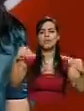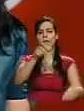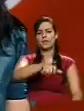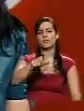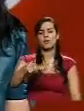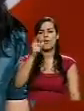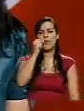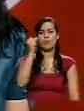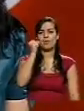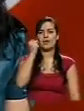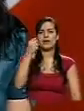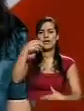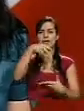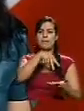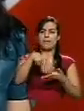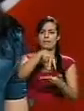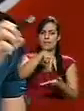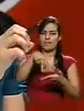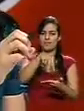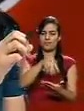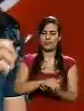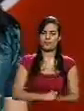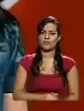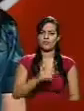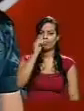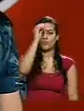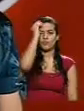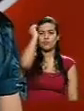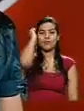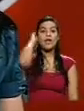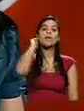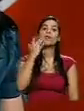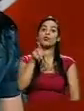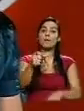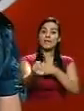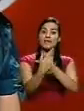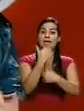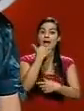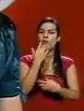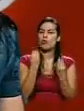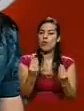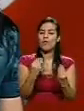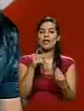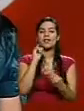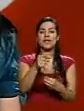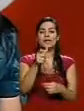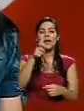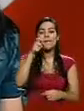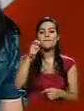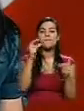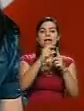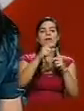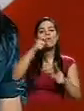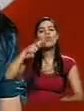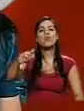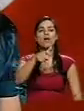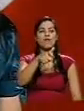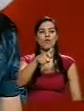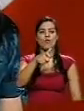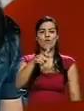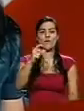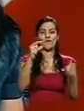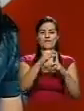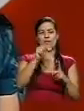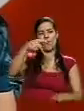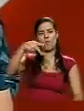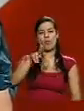y compañeras en situación de refugio. Si van a mandar a nuestra mensajería de texto, tienen que escribir pueblo más un espacio